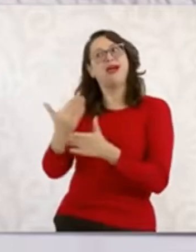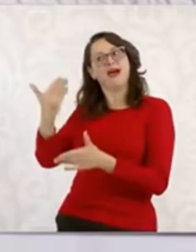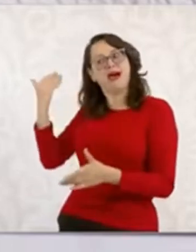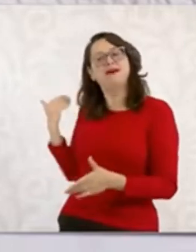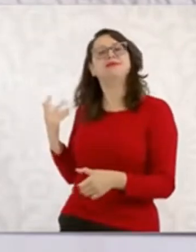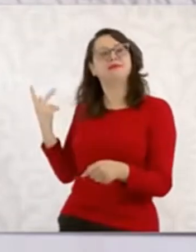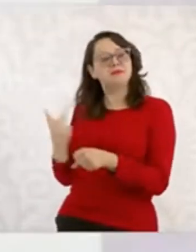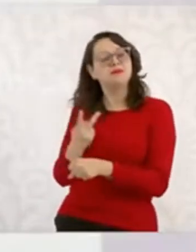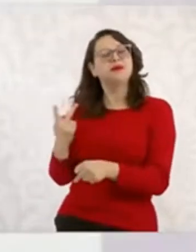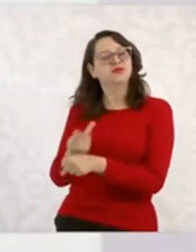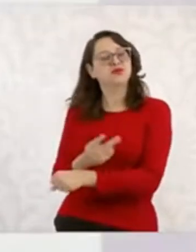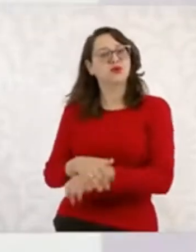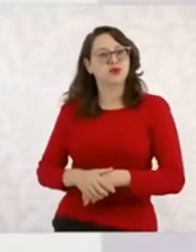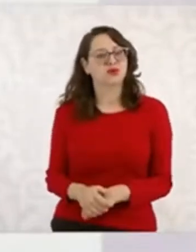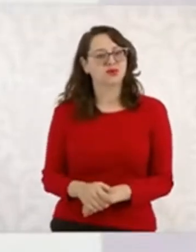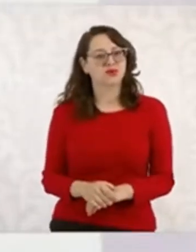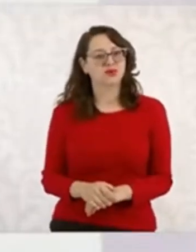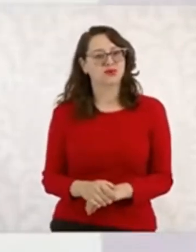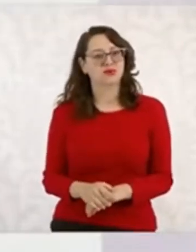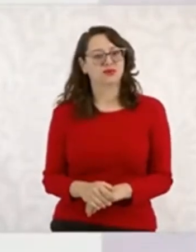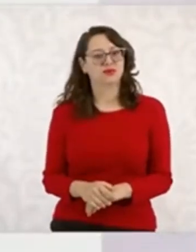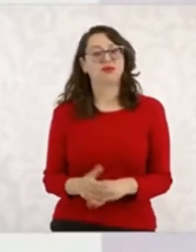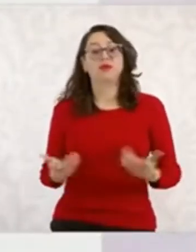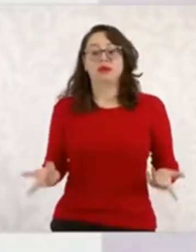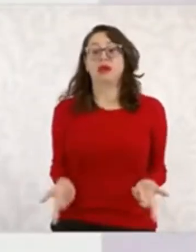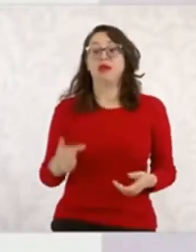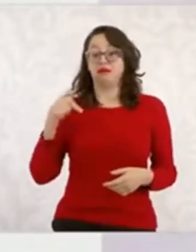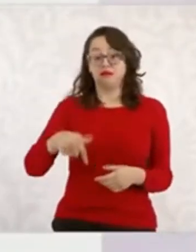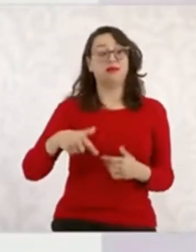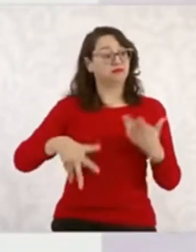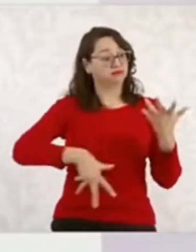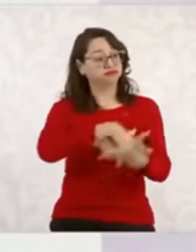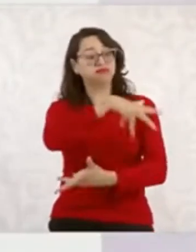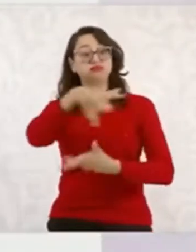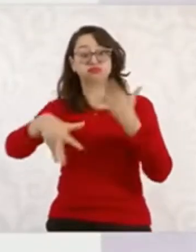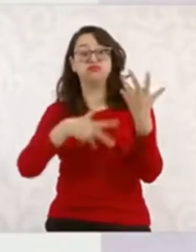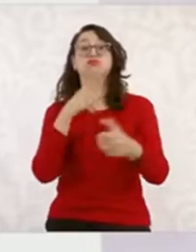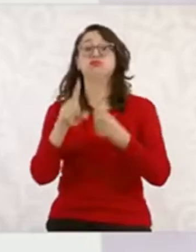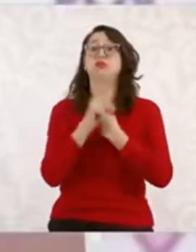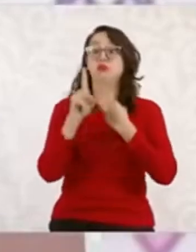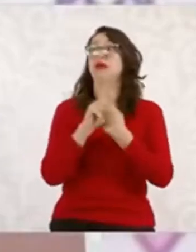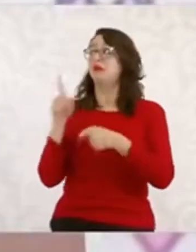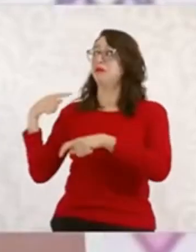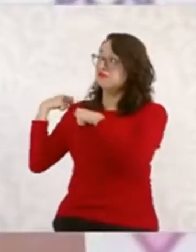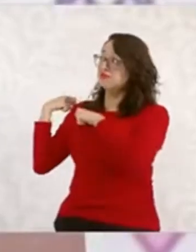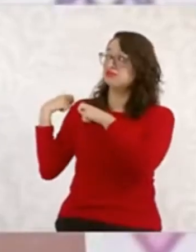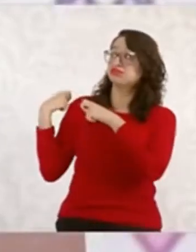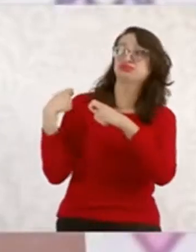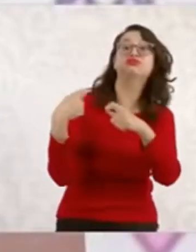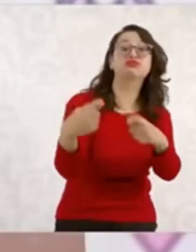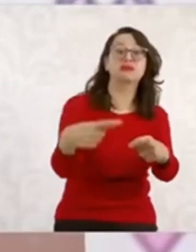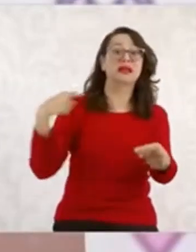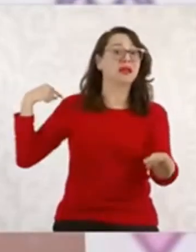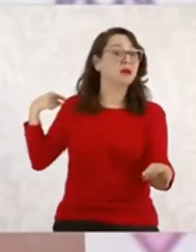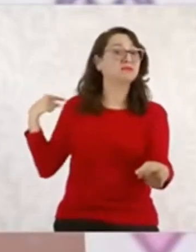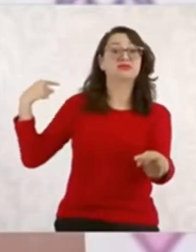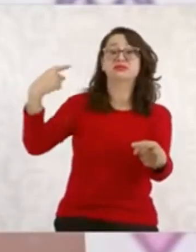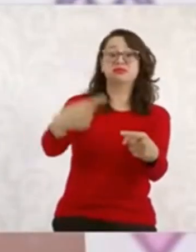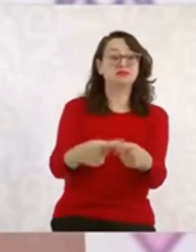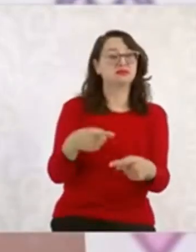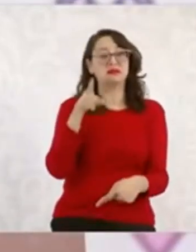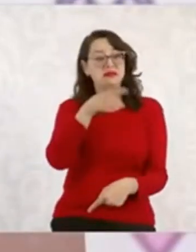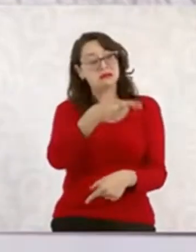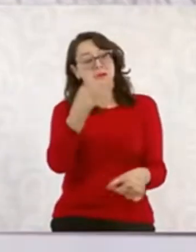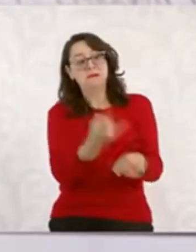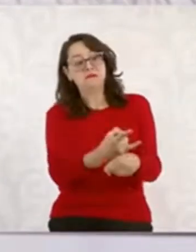que mucho de la violencia en México viene desde esas épocas, sí lo decimos, porque fue una